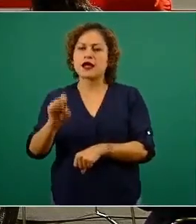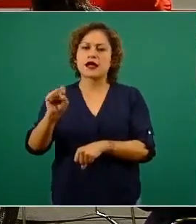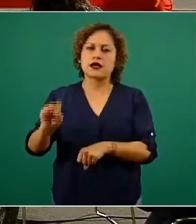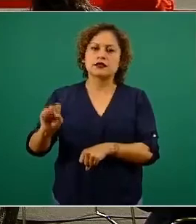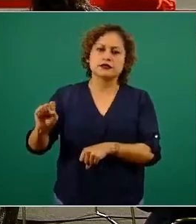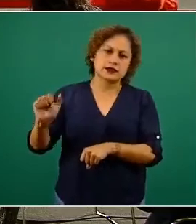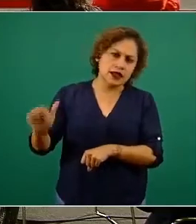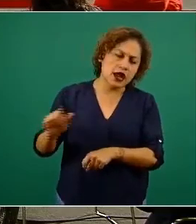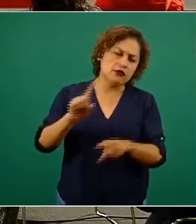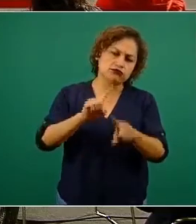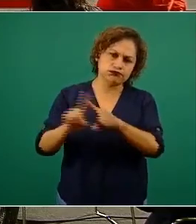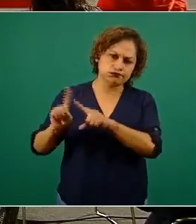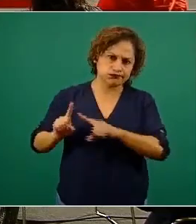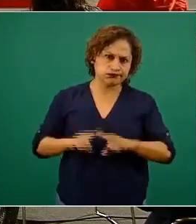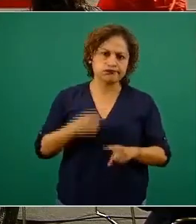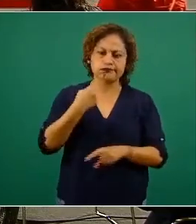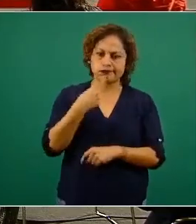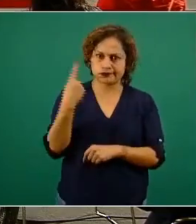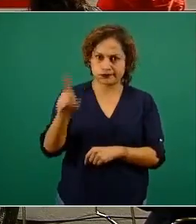Eso respecto a los fármacos. Y